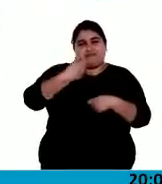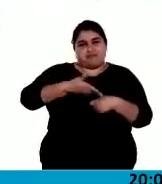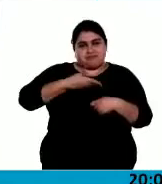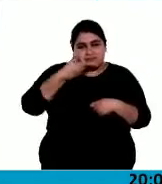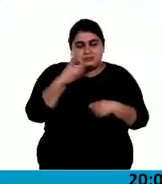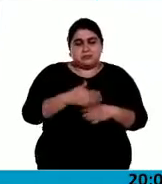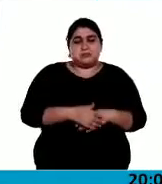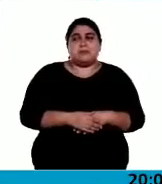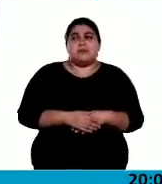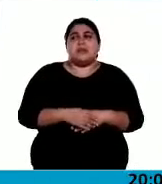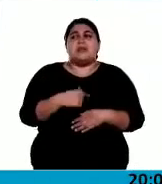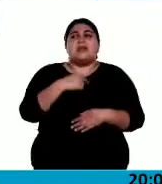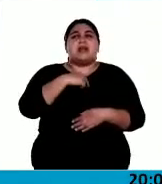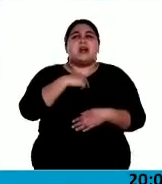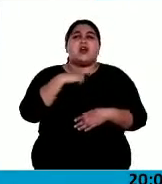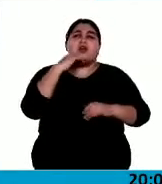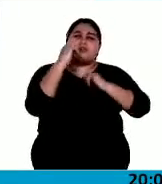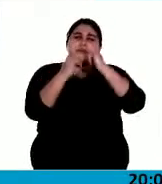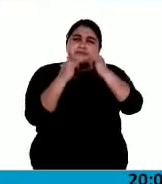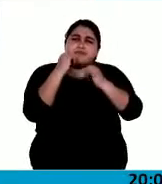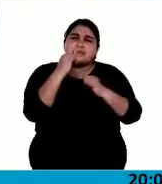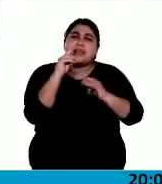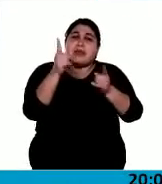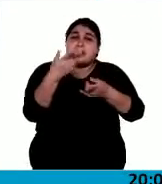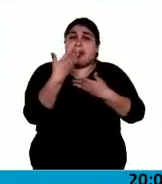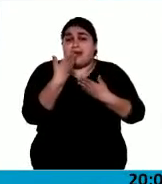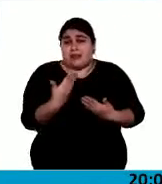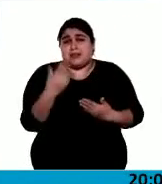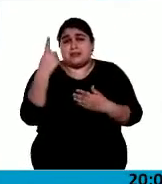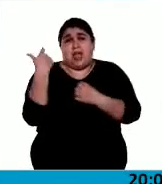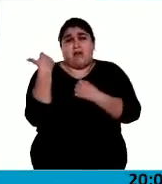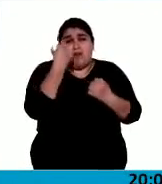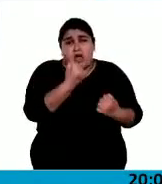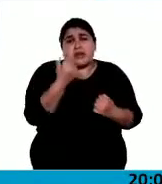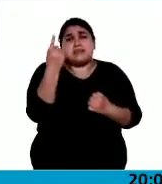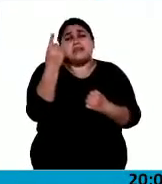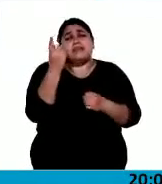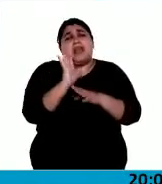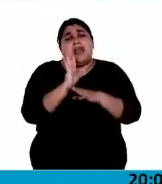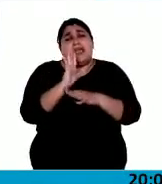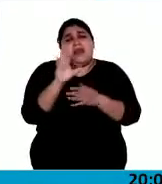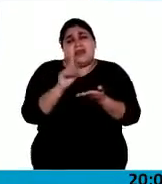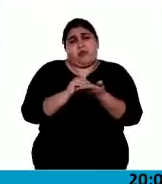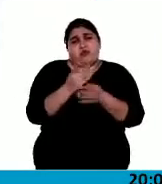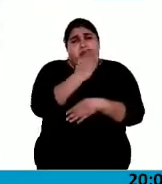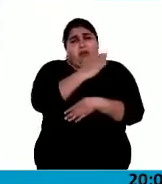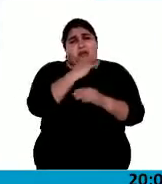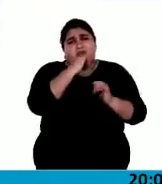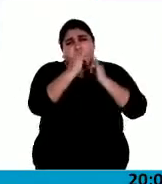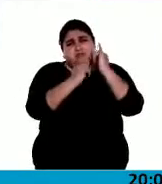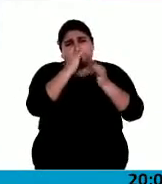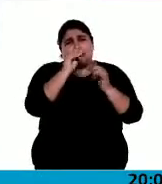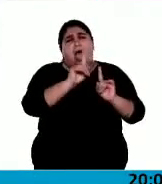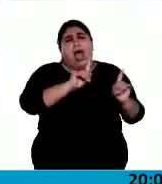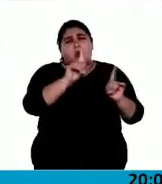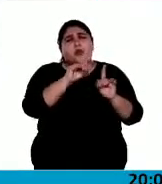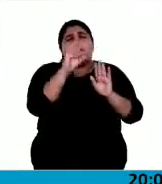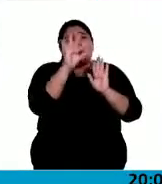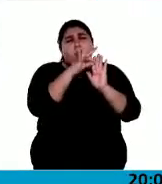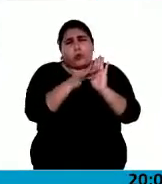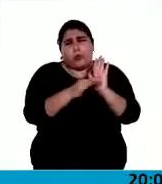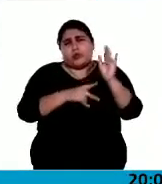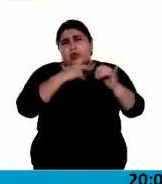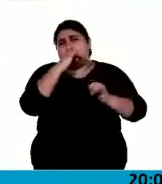En primer lugar, también agradecerle el esfuerzo que ha hecho la diputada propinante en tratar de darnos algunas explicaciones respecto